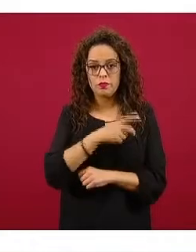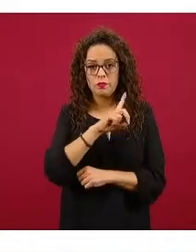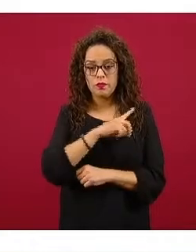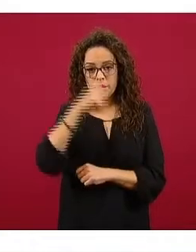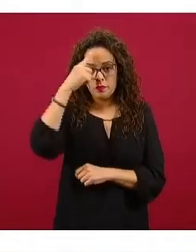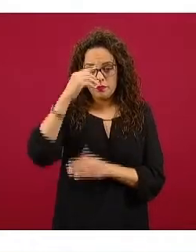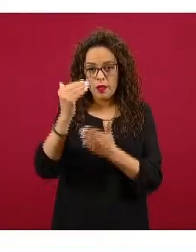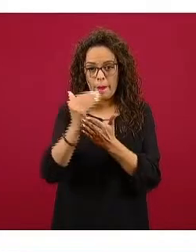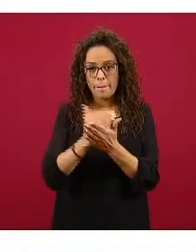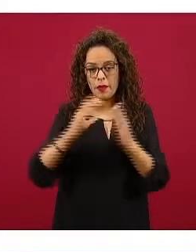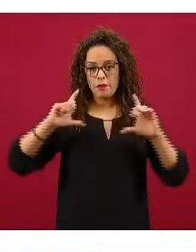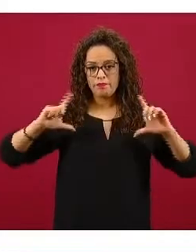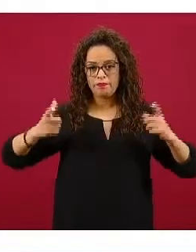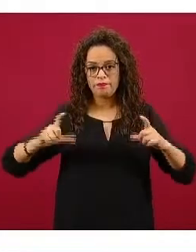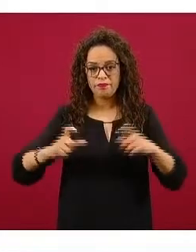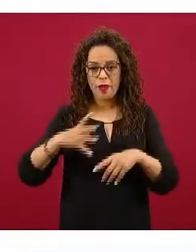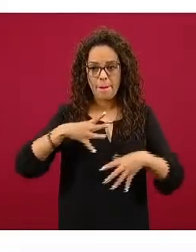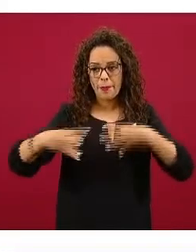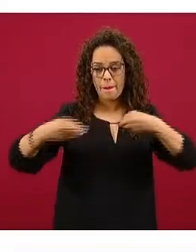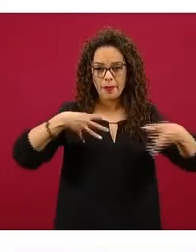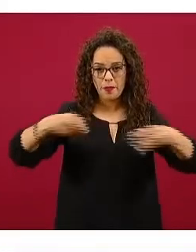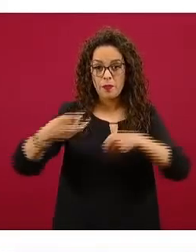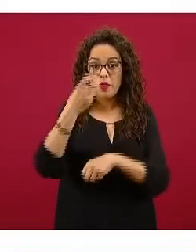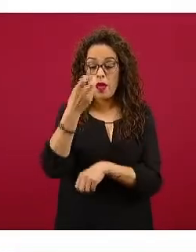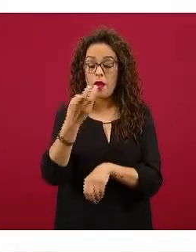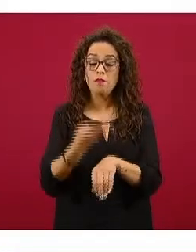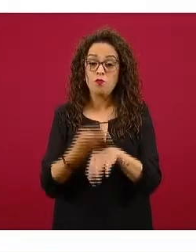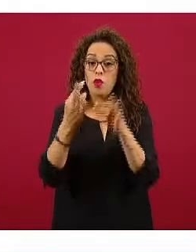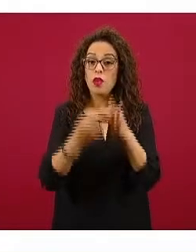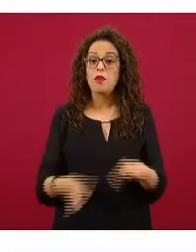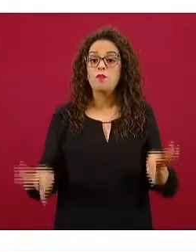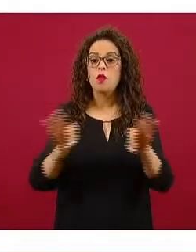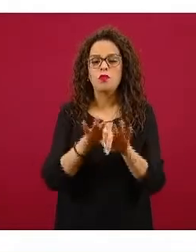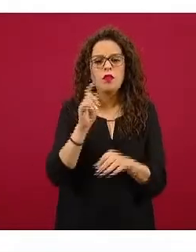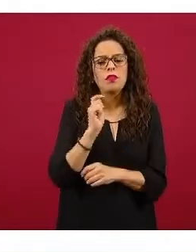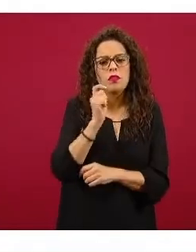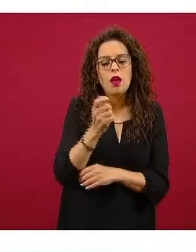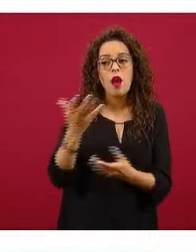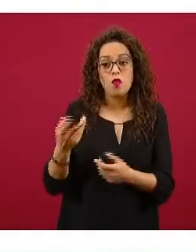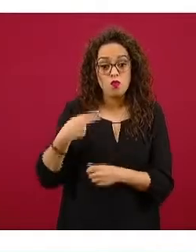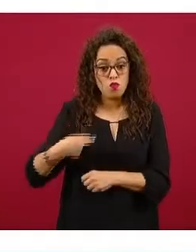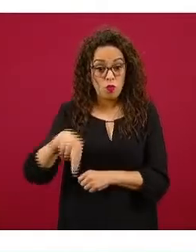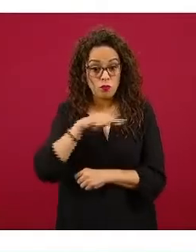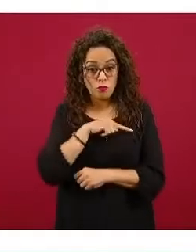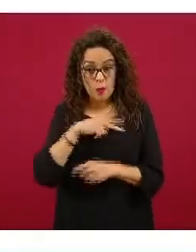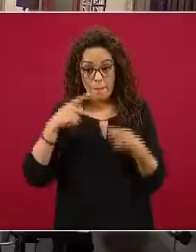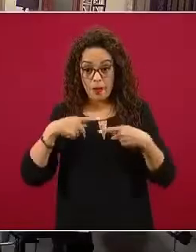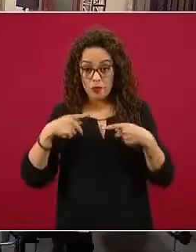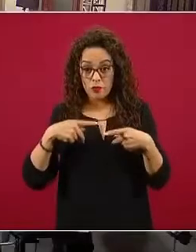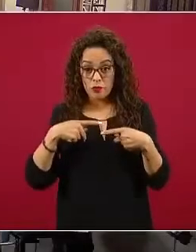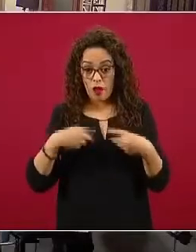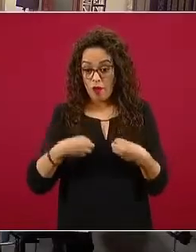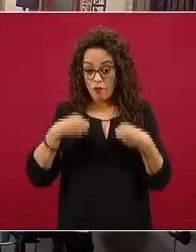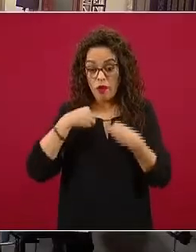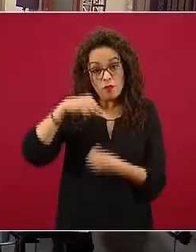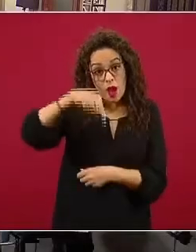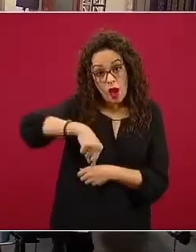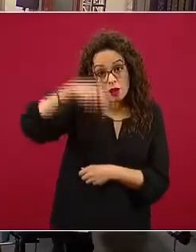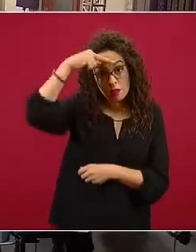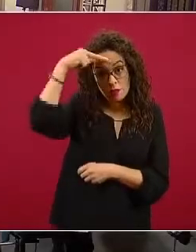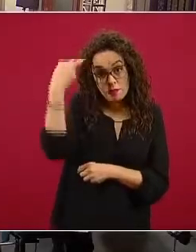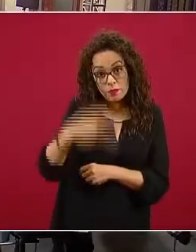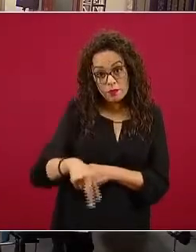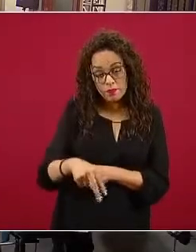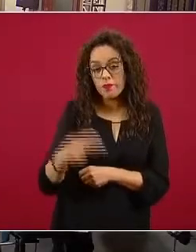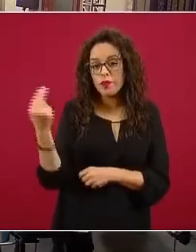la transmisión y los contagios. De ahí la importancia de que nosotros, como ciudadanos también de este país, podamos